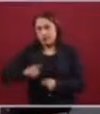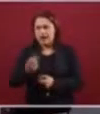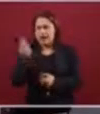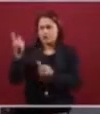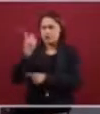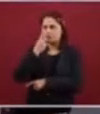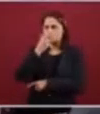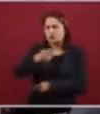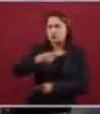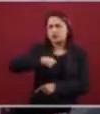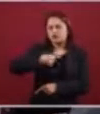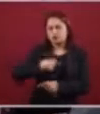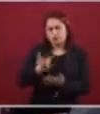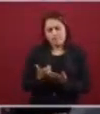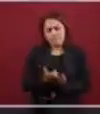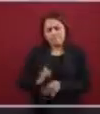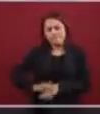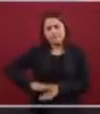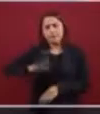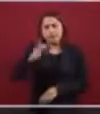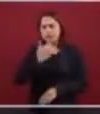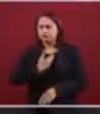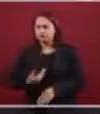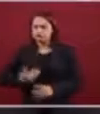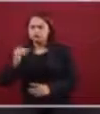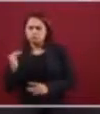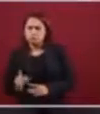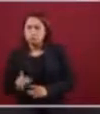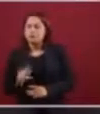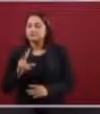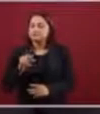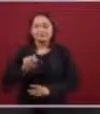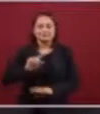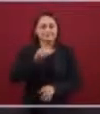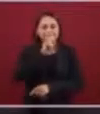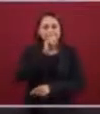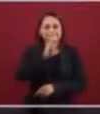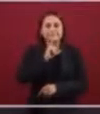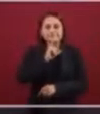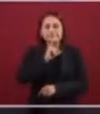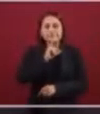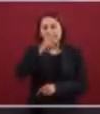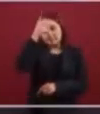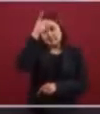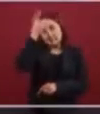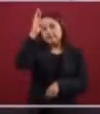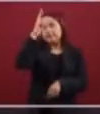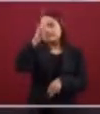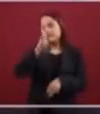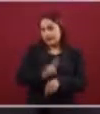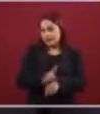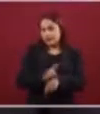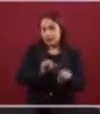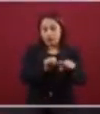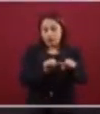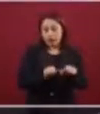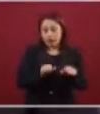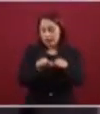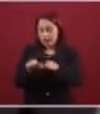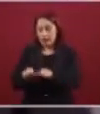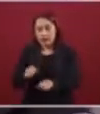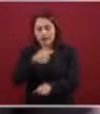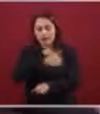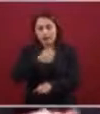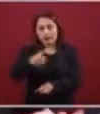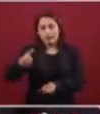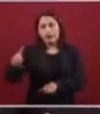así. Entonces, los subdirectores están bien, los directores de área, pero luego ya abajo